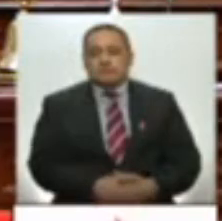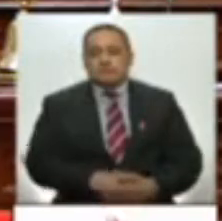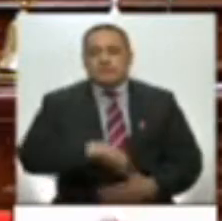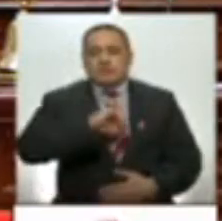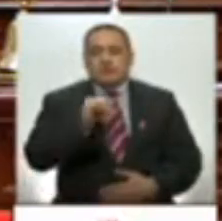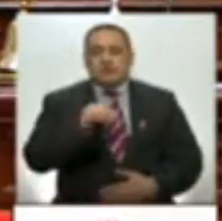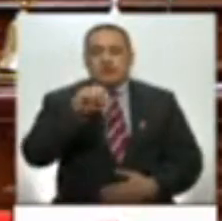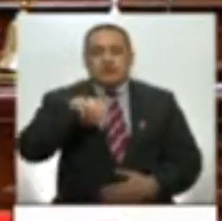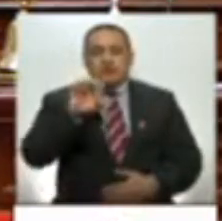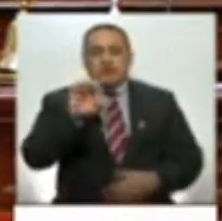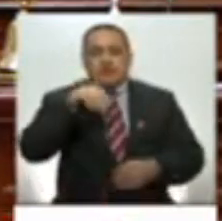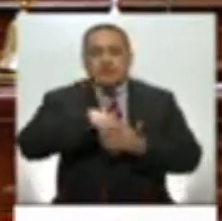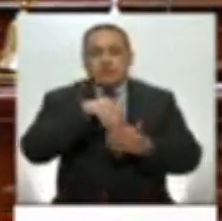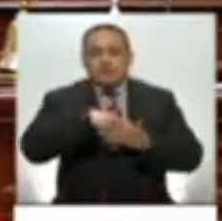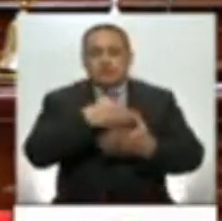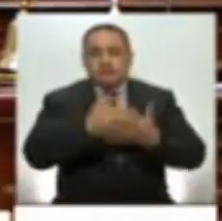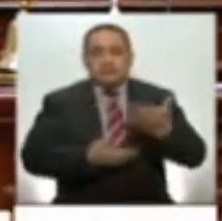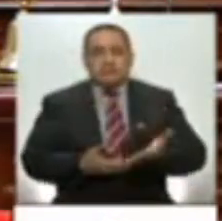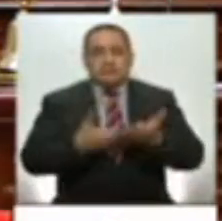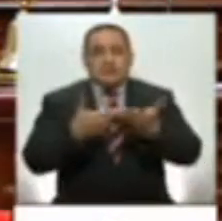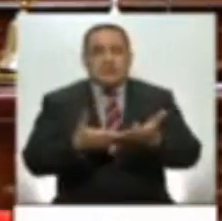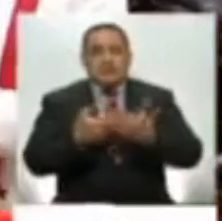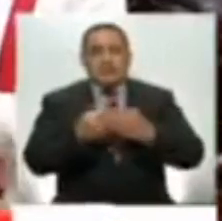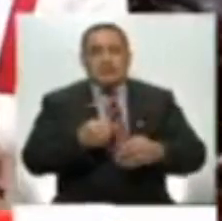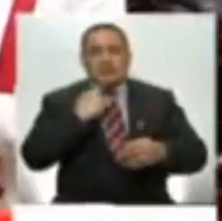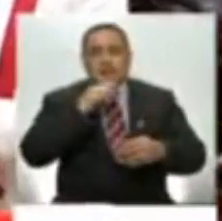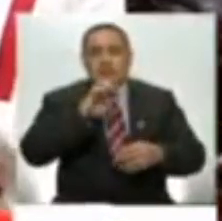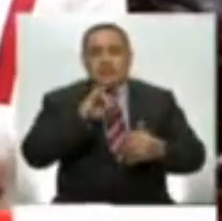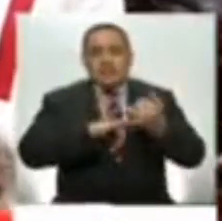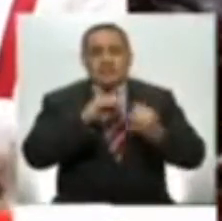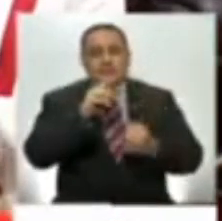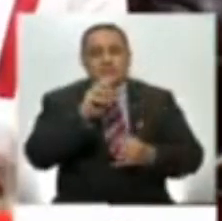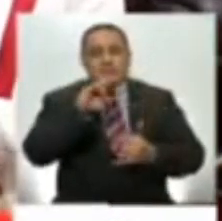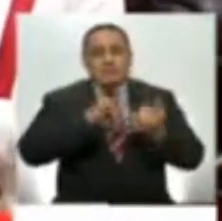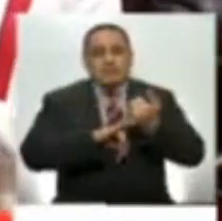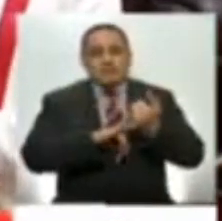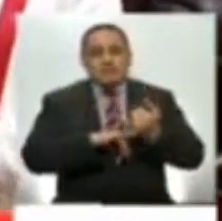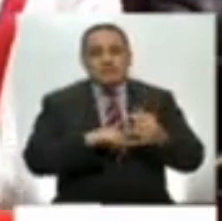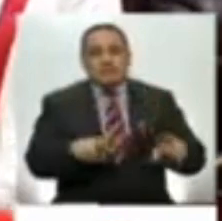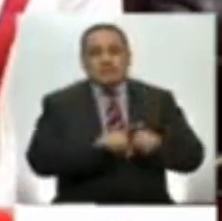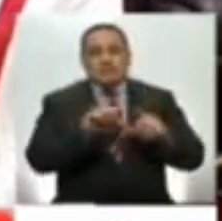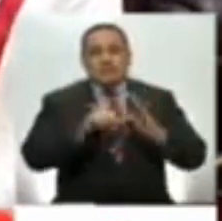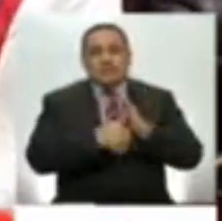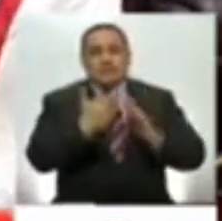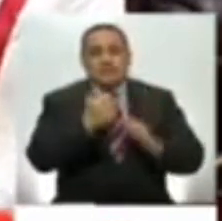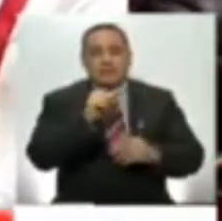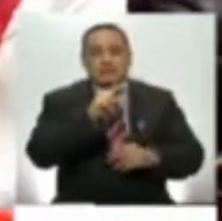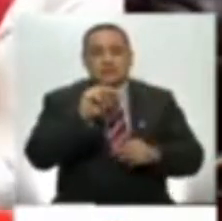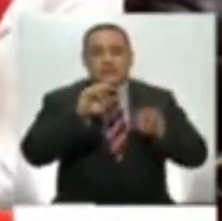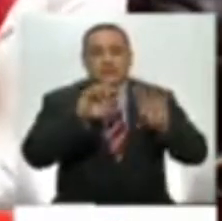Jurado Nacional de Elecciones, credencial otorgada a Esdras Ricardo Medina Minaya, DNI